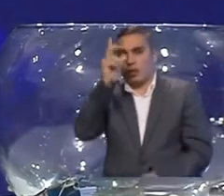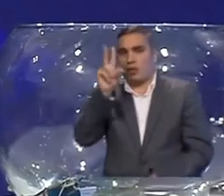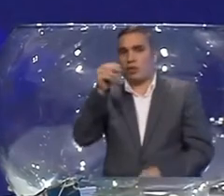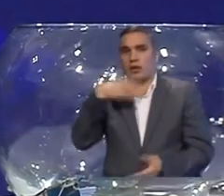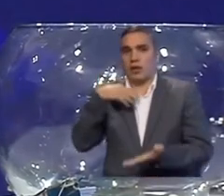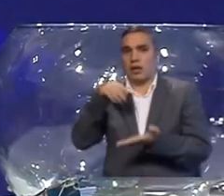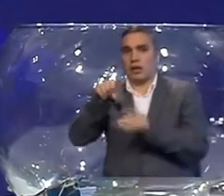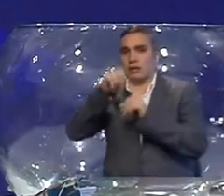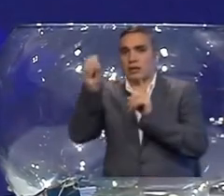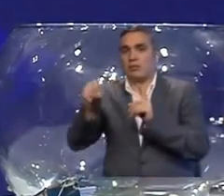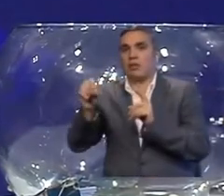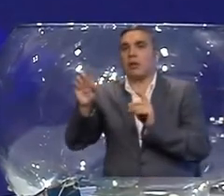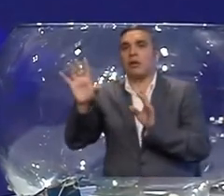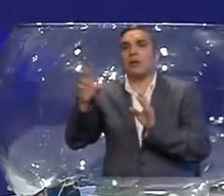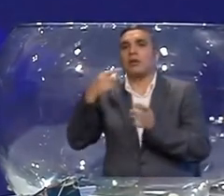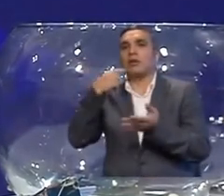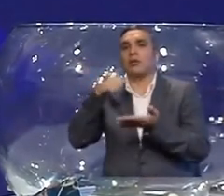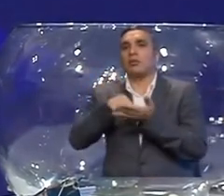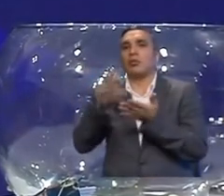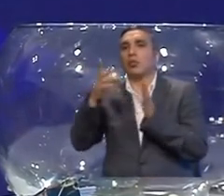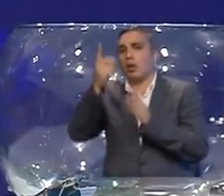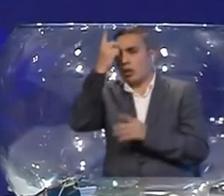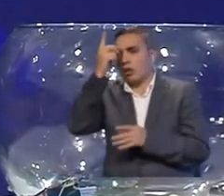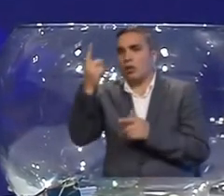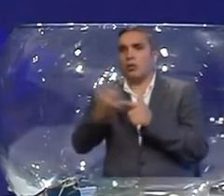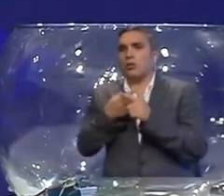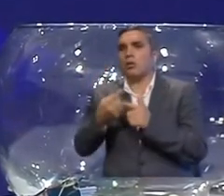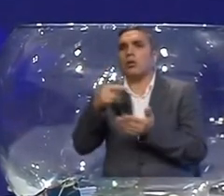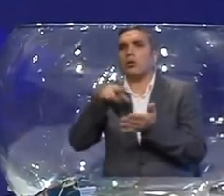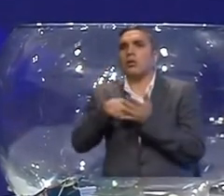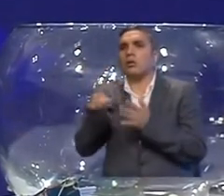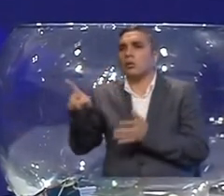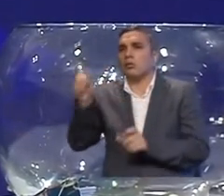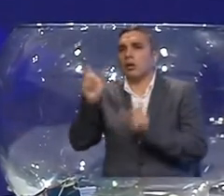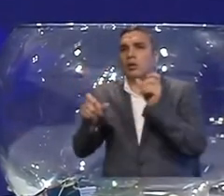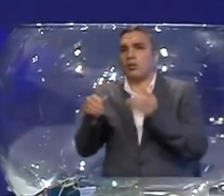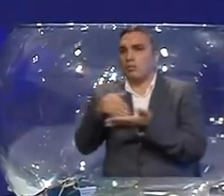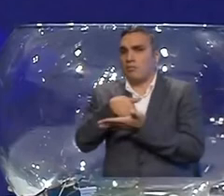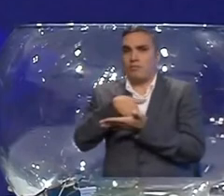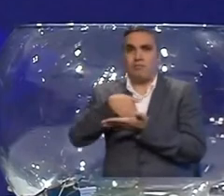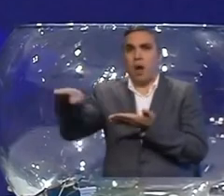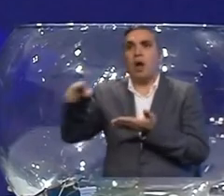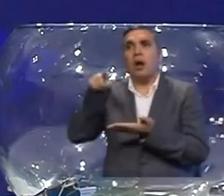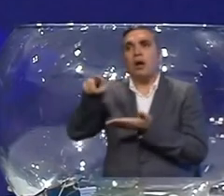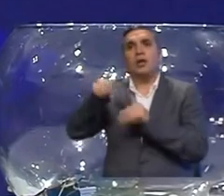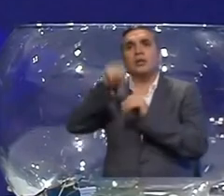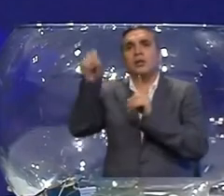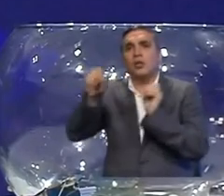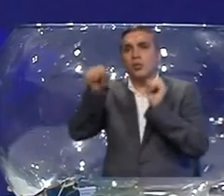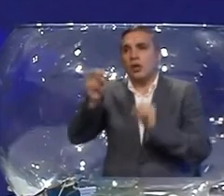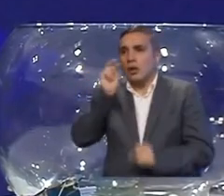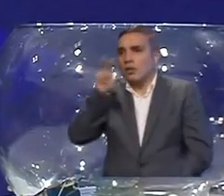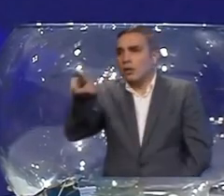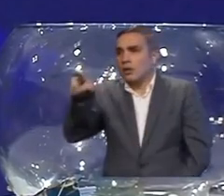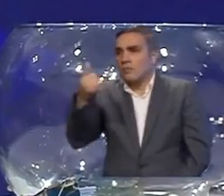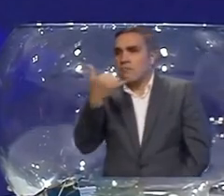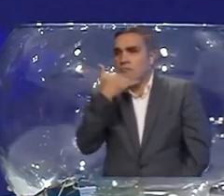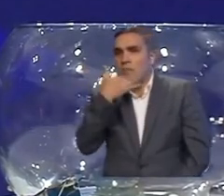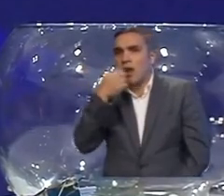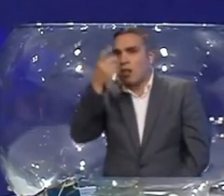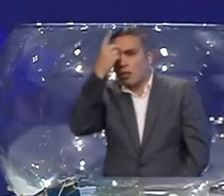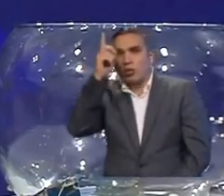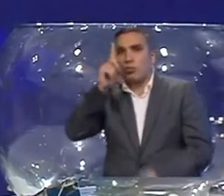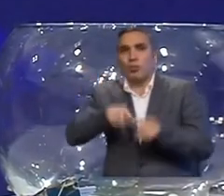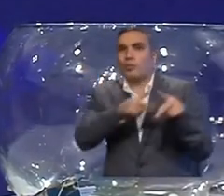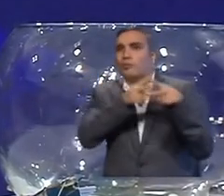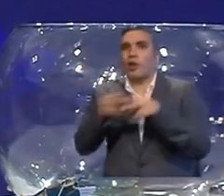central de riesgo, no conste como deudor? Es decir, de un golpe y porrazo se elimina un sitio en donde se puede verificar la idoneidad del quien